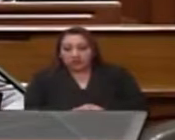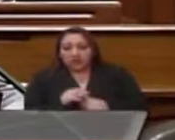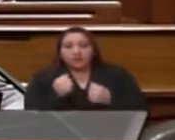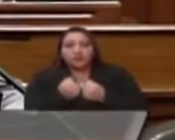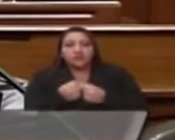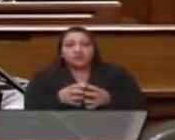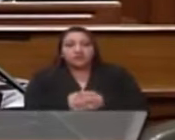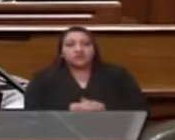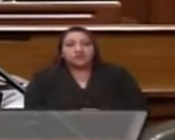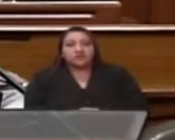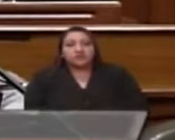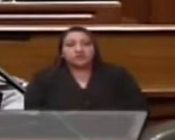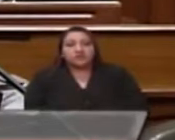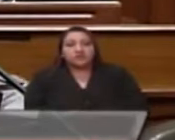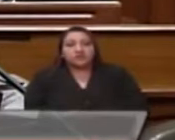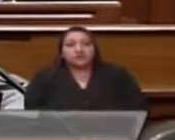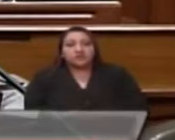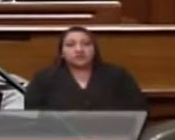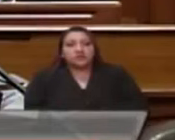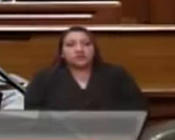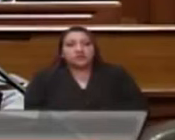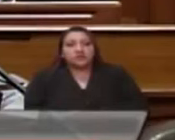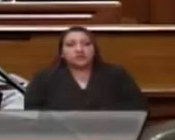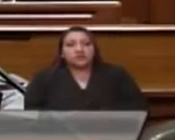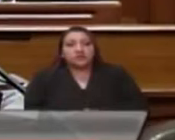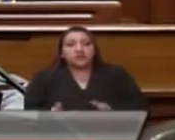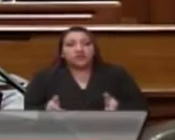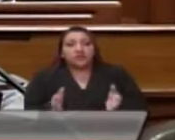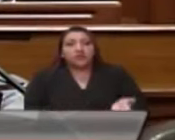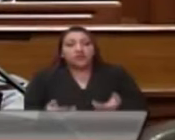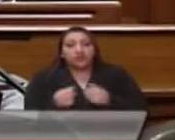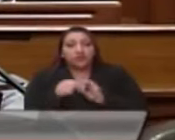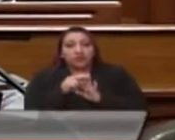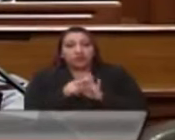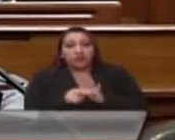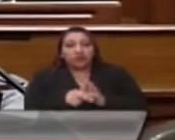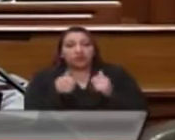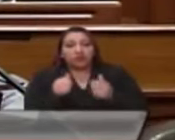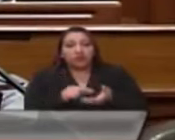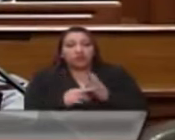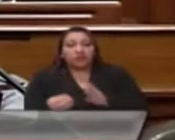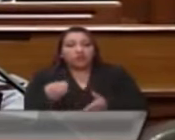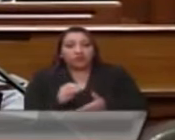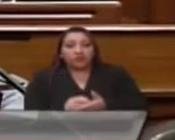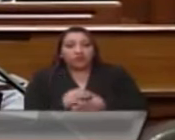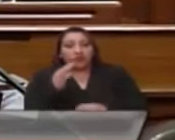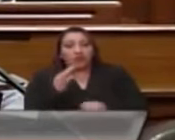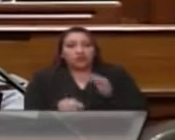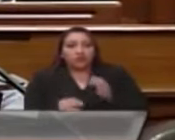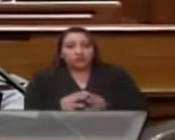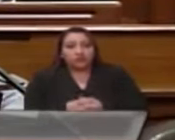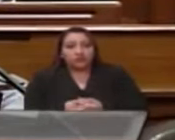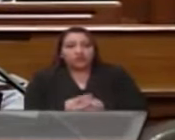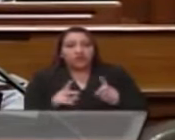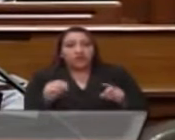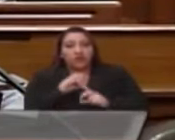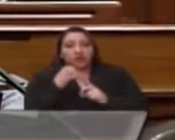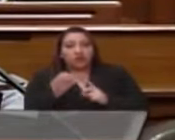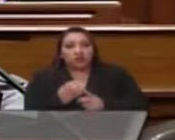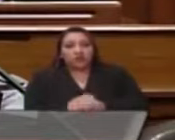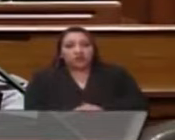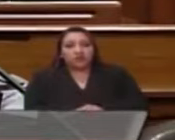sociedad. Por otro lado, promoveremos mejoras en la normatividad para una adecuada aplicación de la justicia